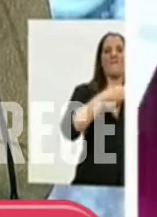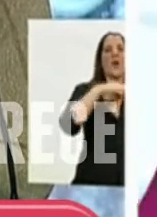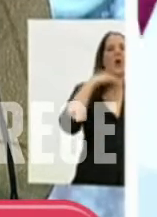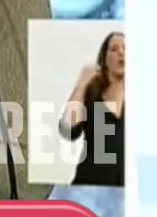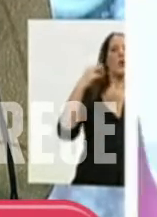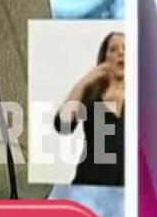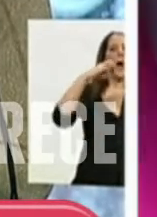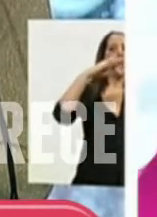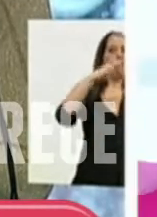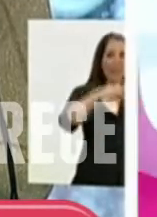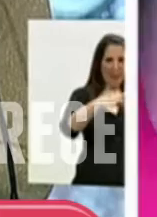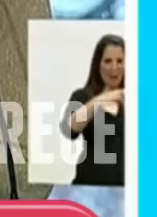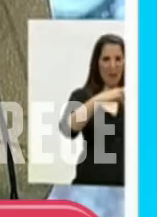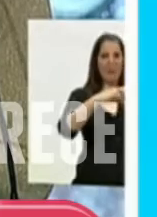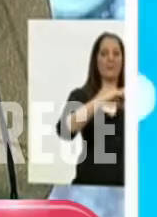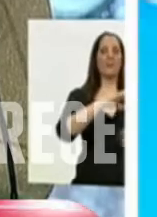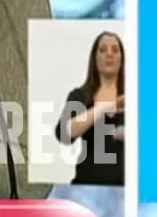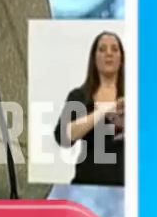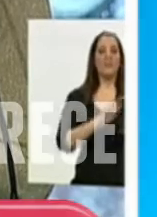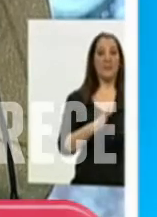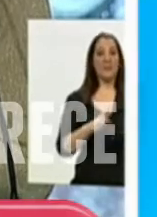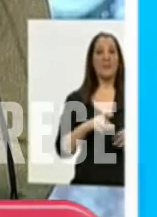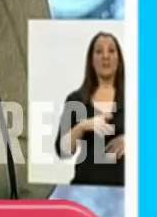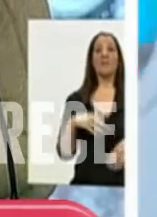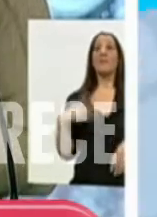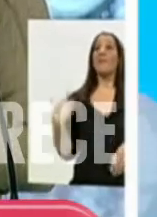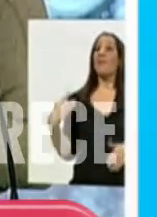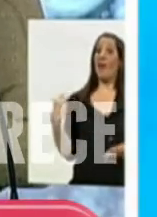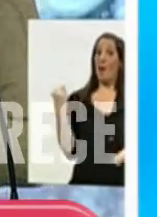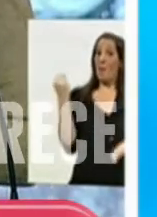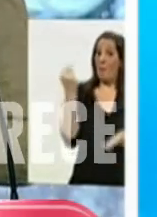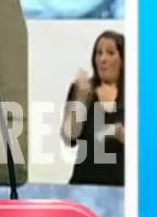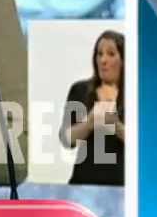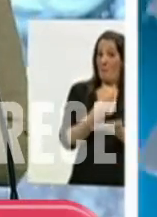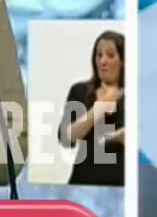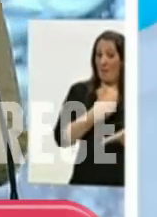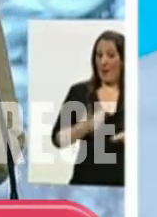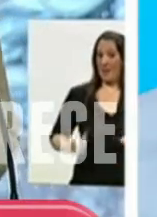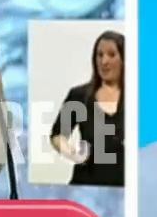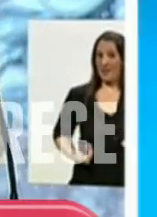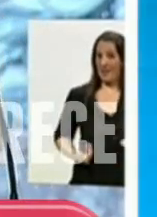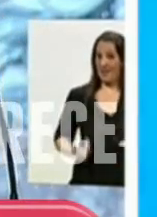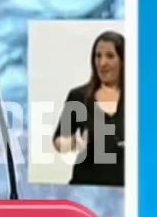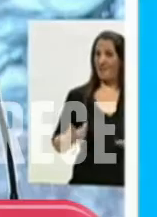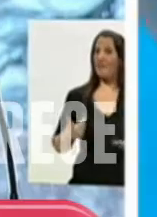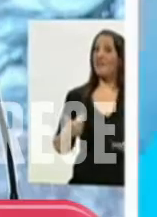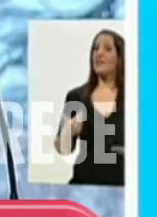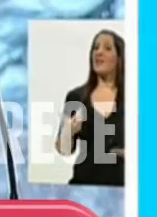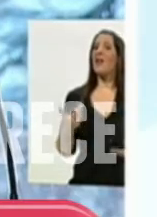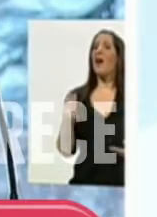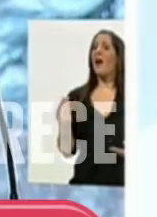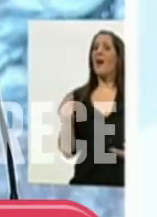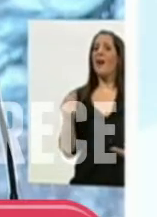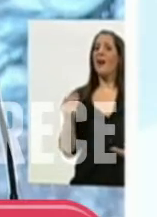OTSUR, ¿no? En el fondo, eso está muy bien, esta señal que haces vos. Porque dólar futuro es fraude al